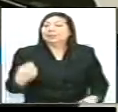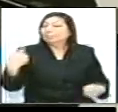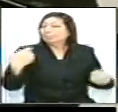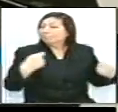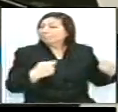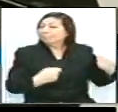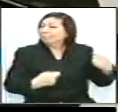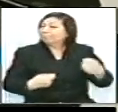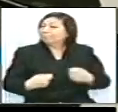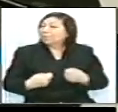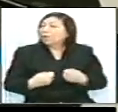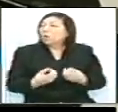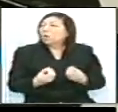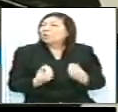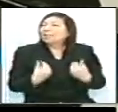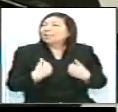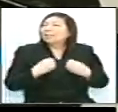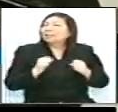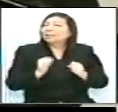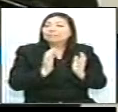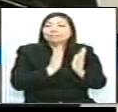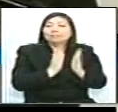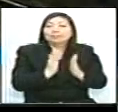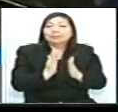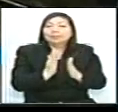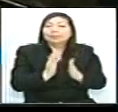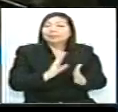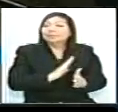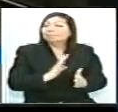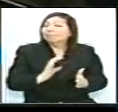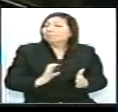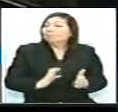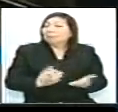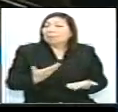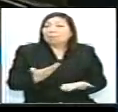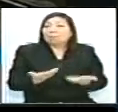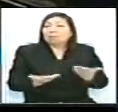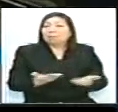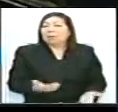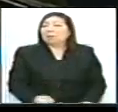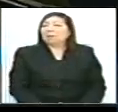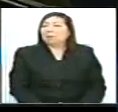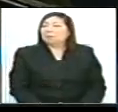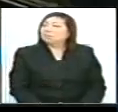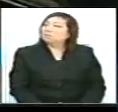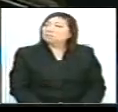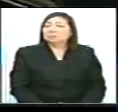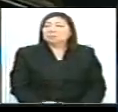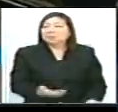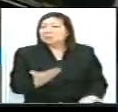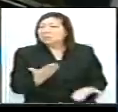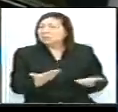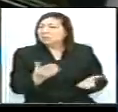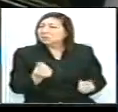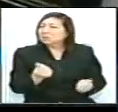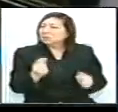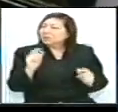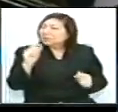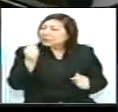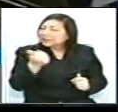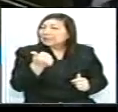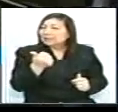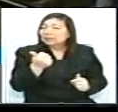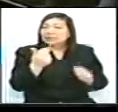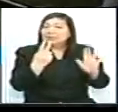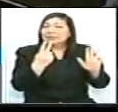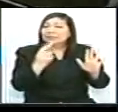inversión manejadas por los organismos del Estado, prácticamente está casi